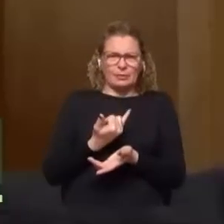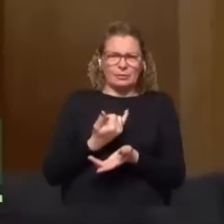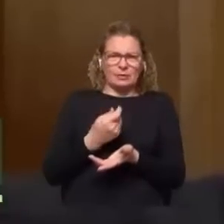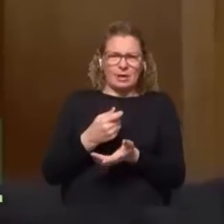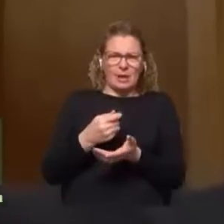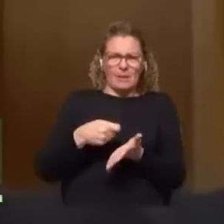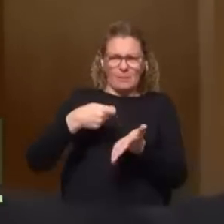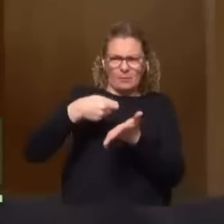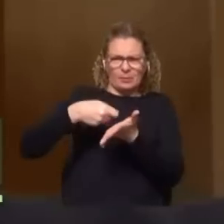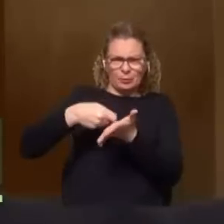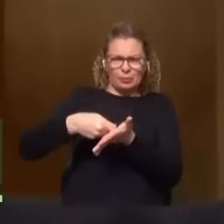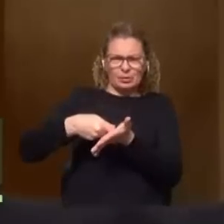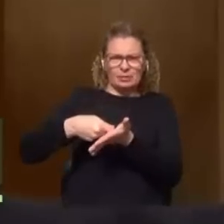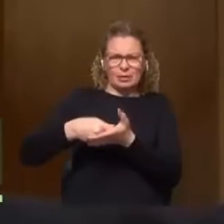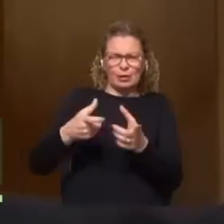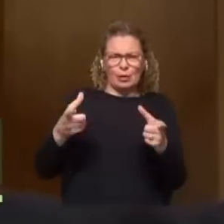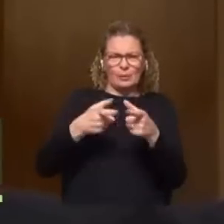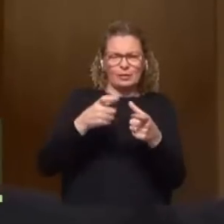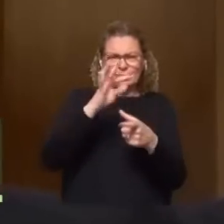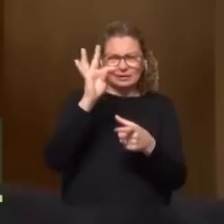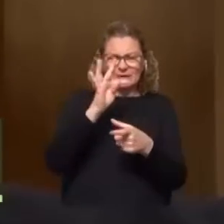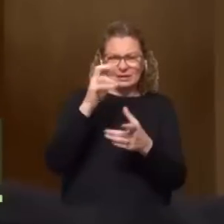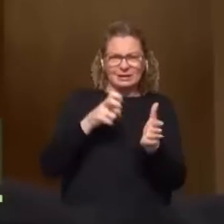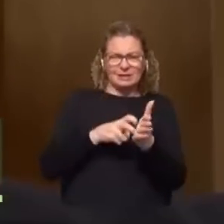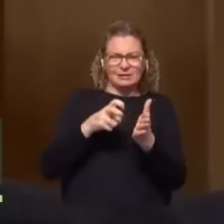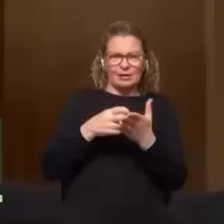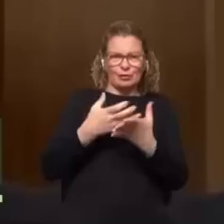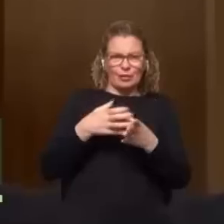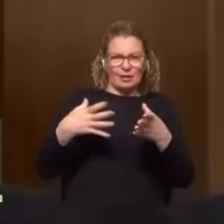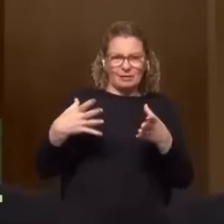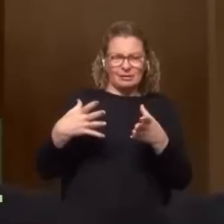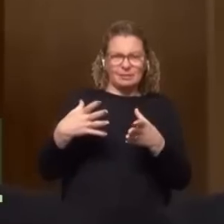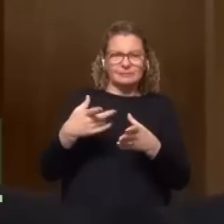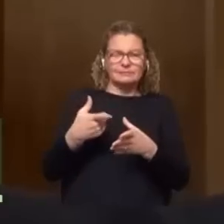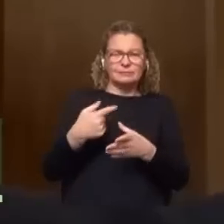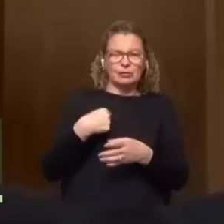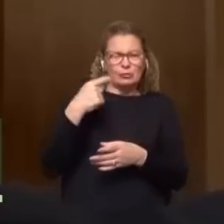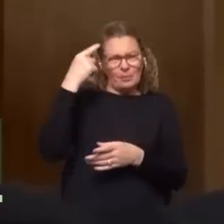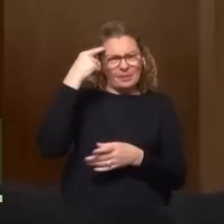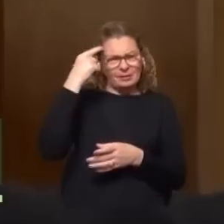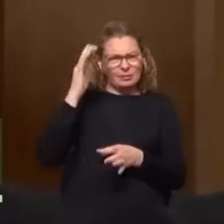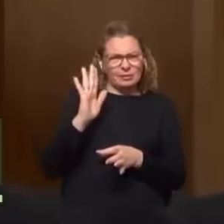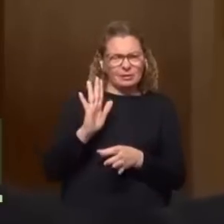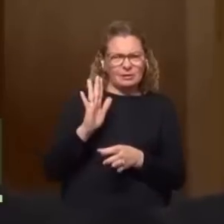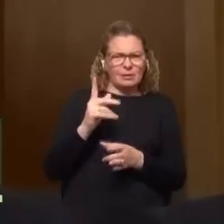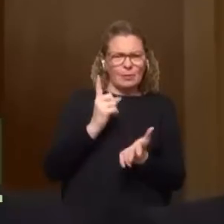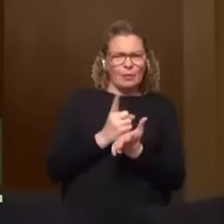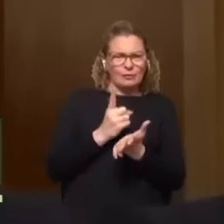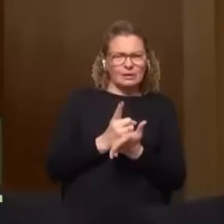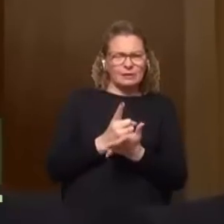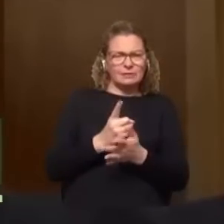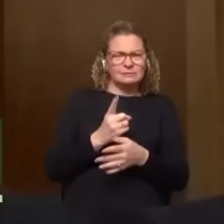presupuestando la comisión técnica mixta de salto grande no yo creo que tenemos la obligación